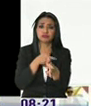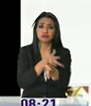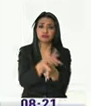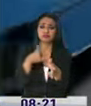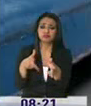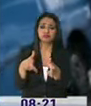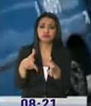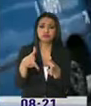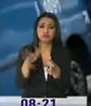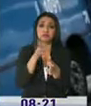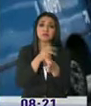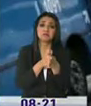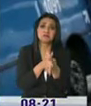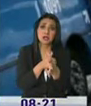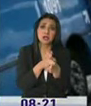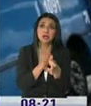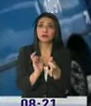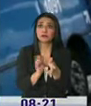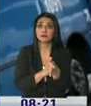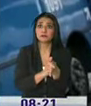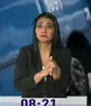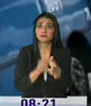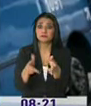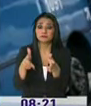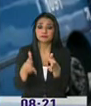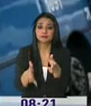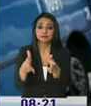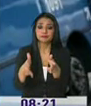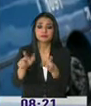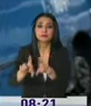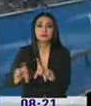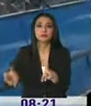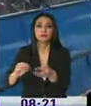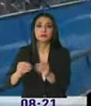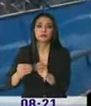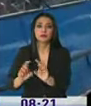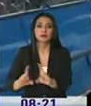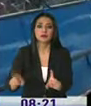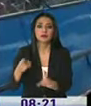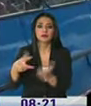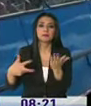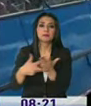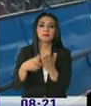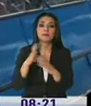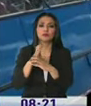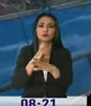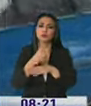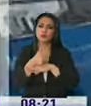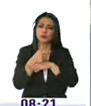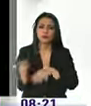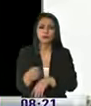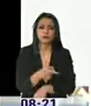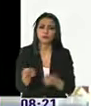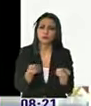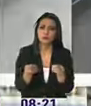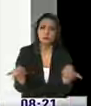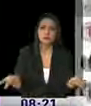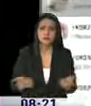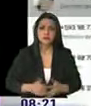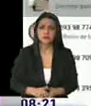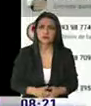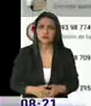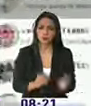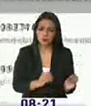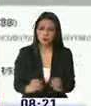los boniticos, que está sin placa, están parados donde dice parada de buses. Autoridades, hay que poner